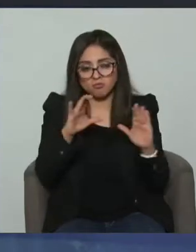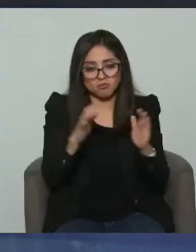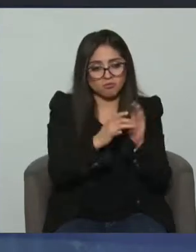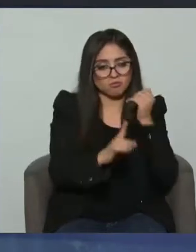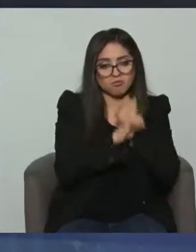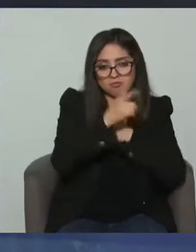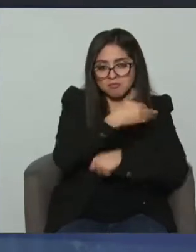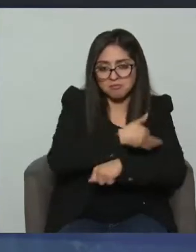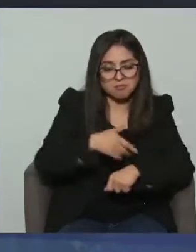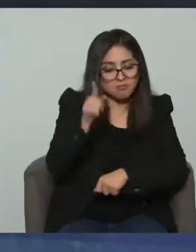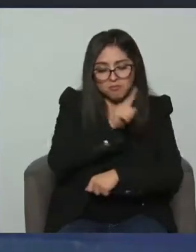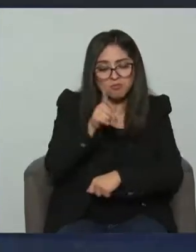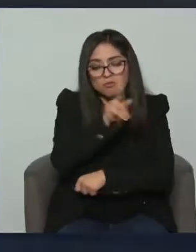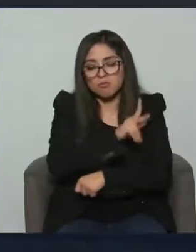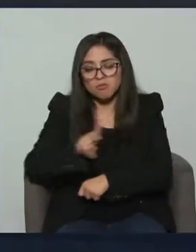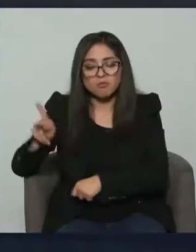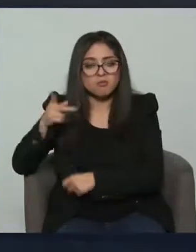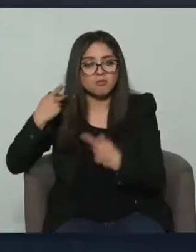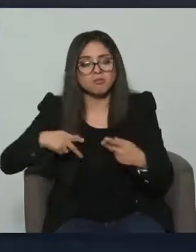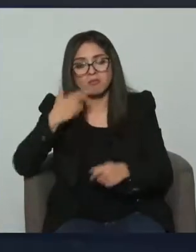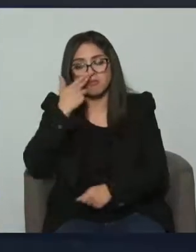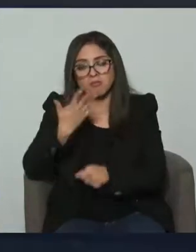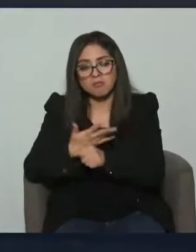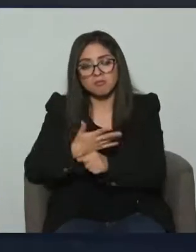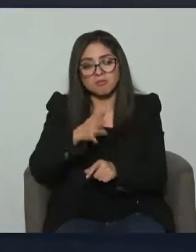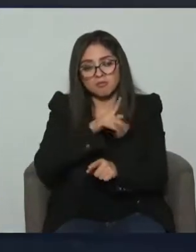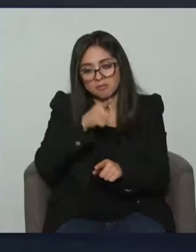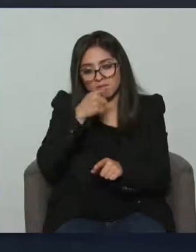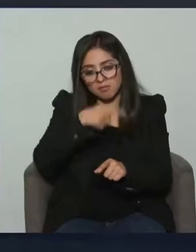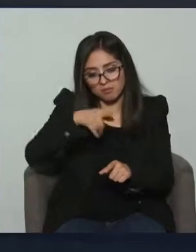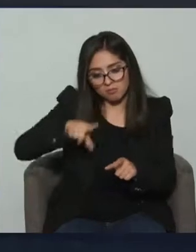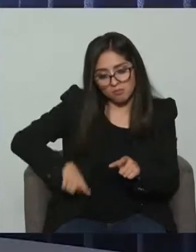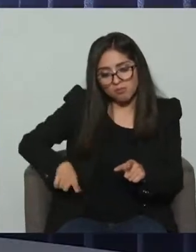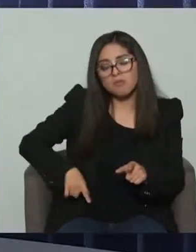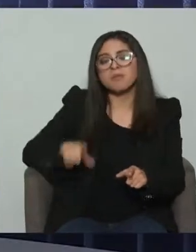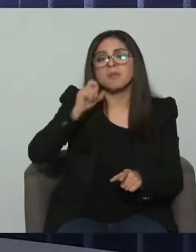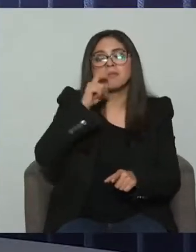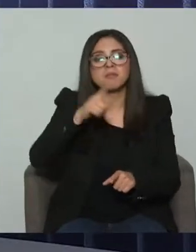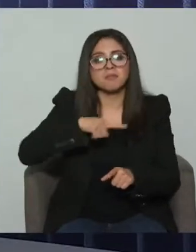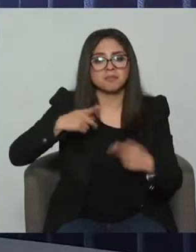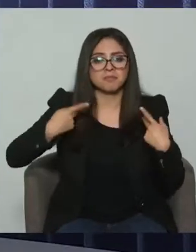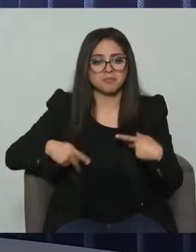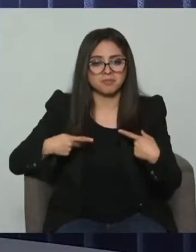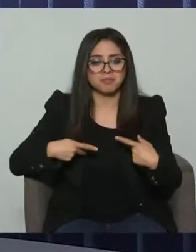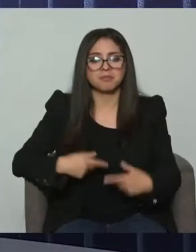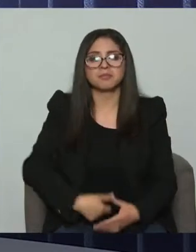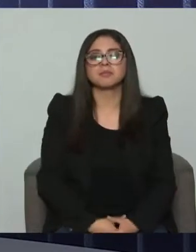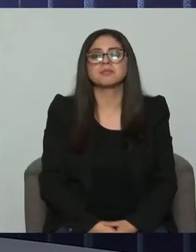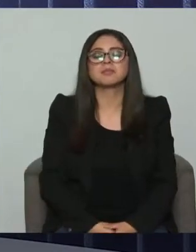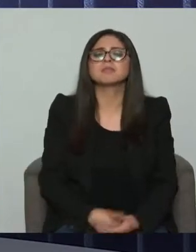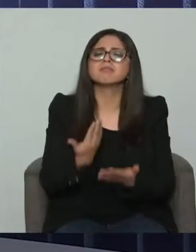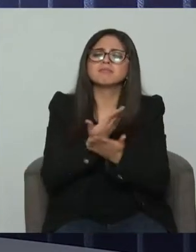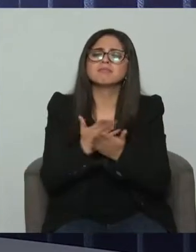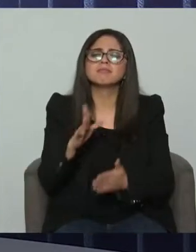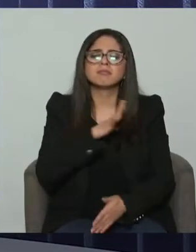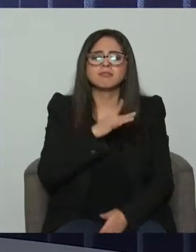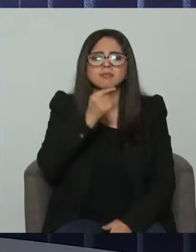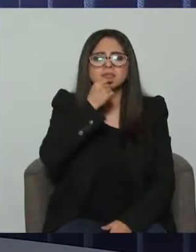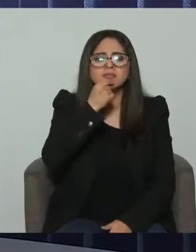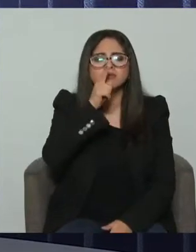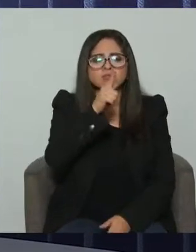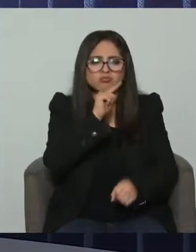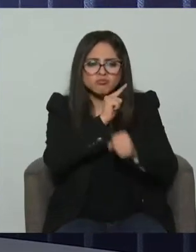le pasa algo a los niños, que los padres de familia tengan estas cuestiones como de decir, bueno, a ver, algo pasa con mi hijo, algo nos está ocurriendo, tenemos que hacerlo,